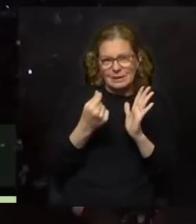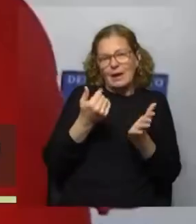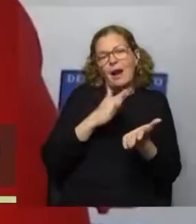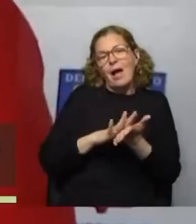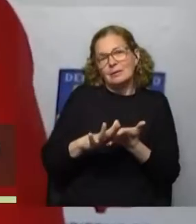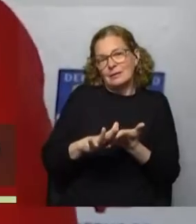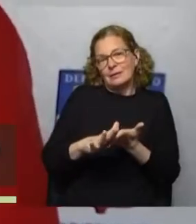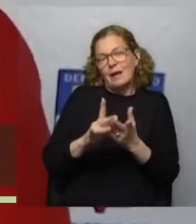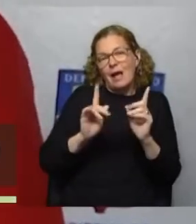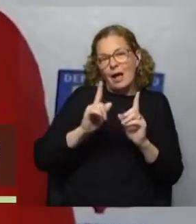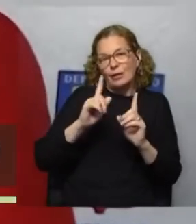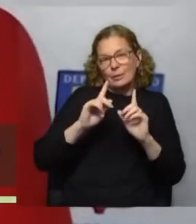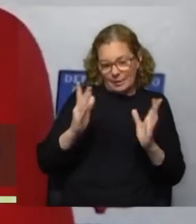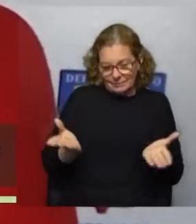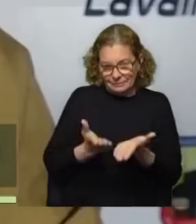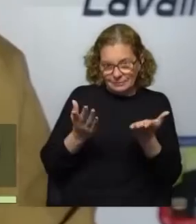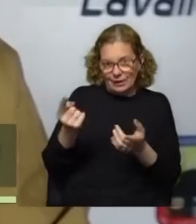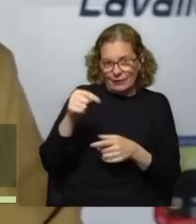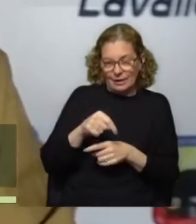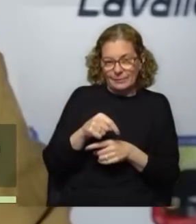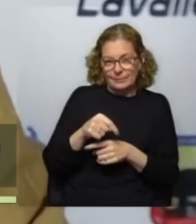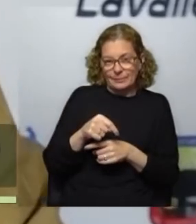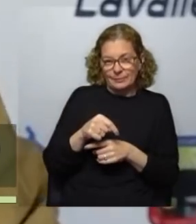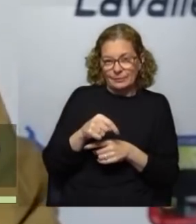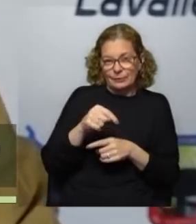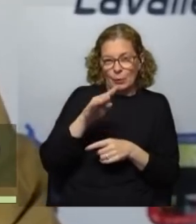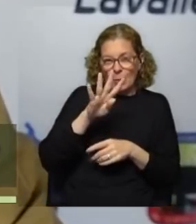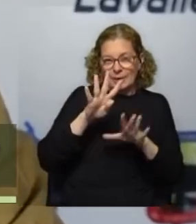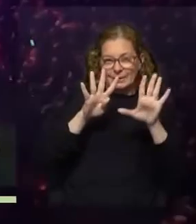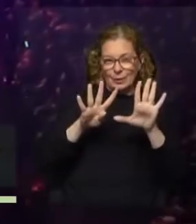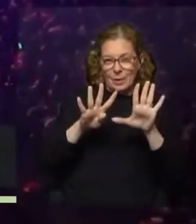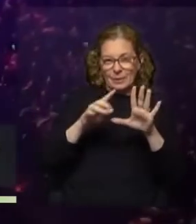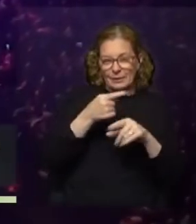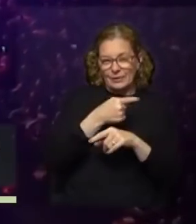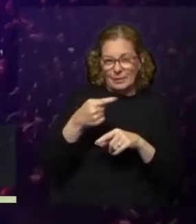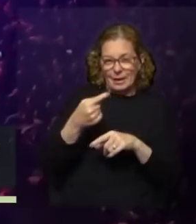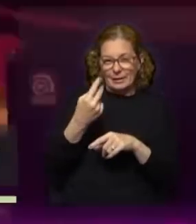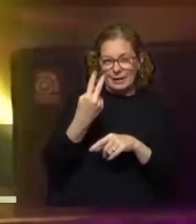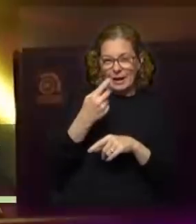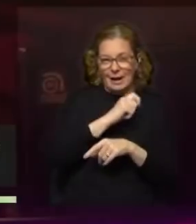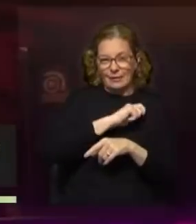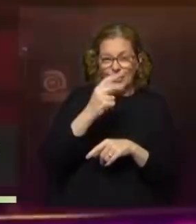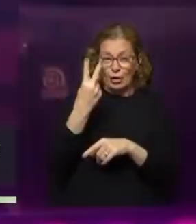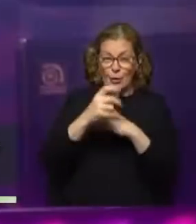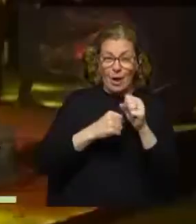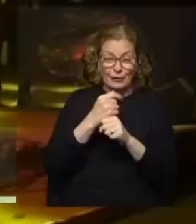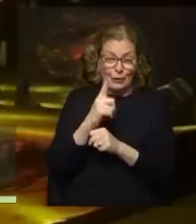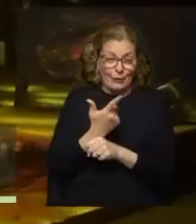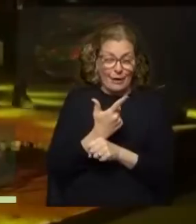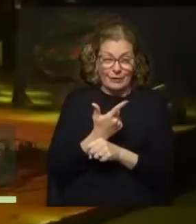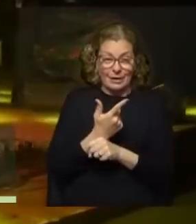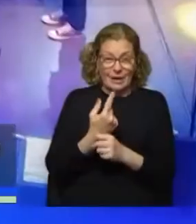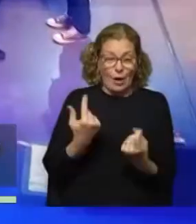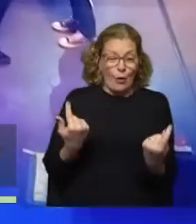es algo que también anima a venirse en la 49 semanas de lavalleja después de dos años que no tuvimos por medio de la pandemia del festival que